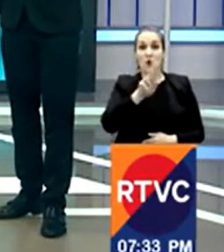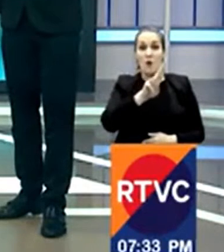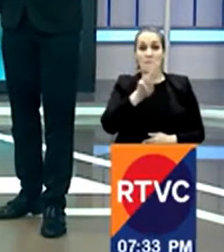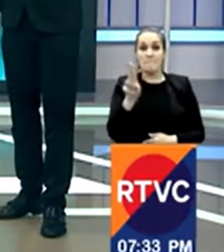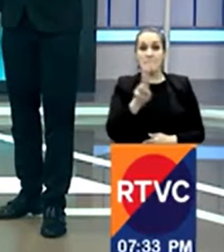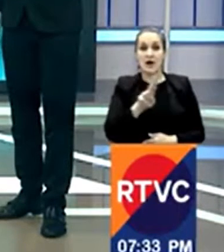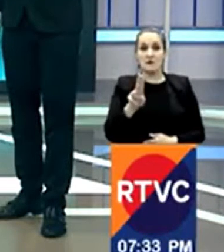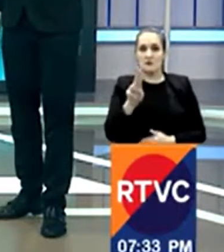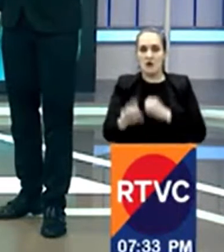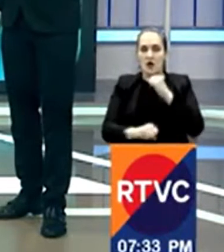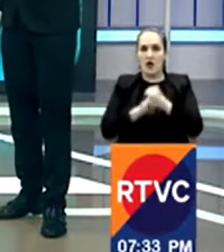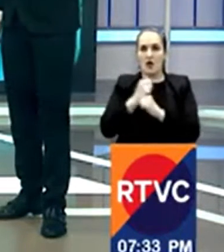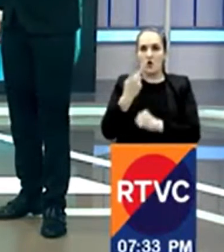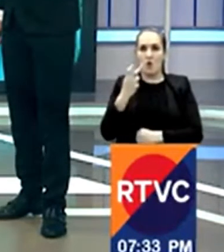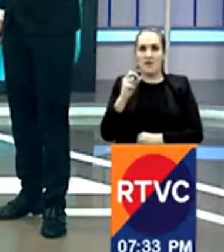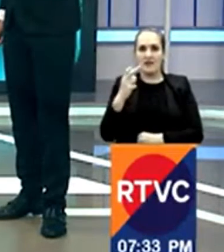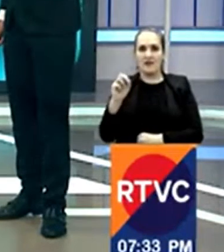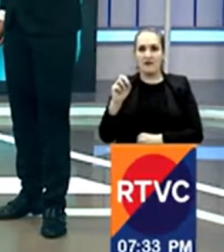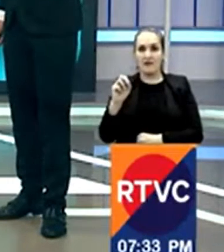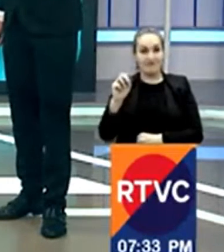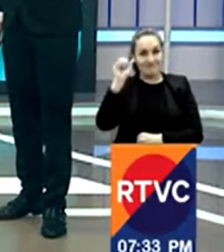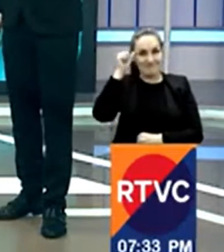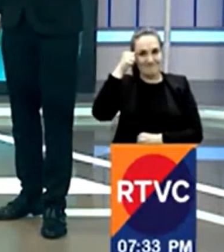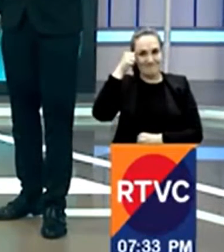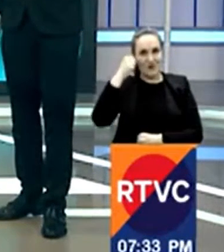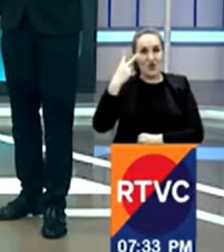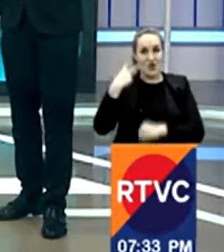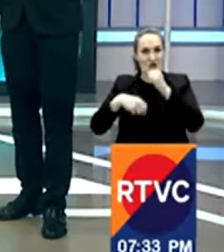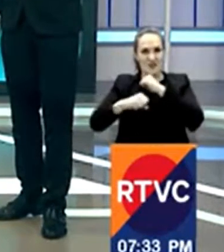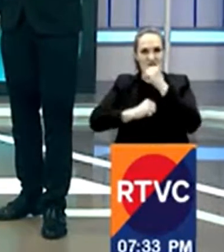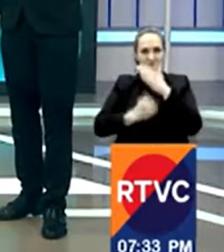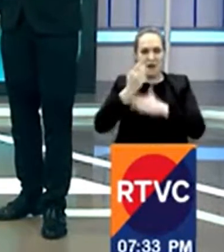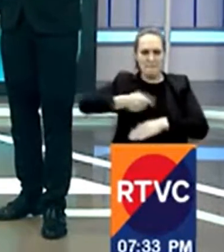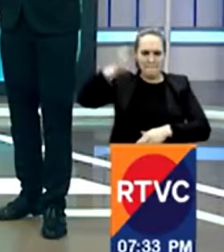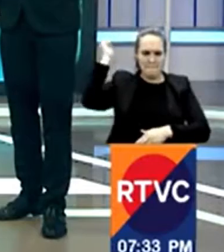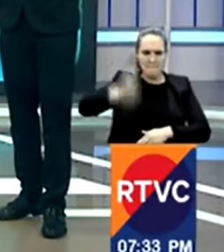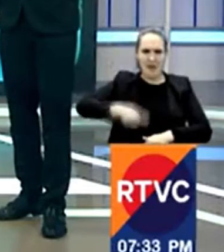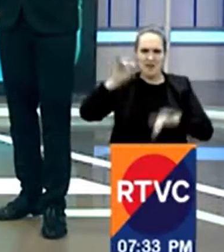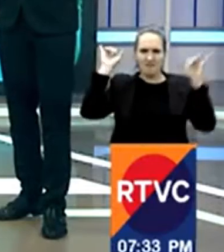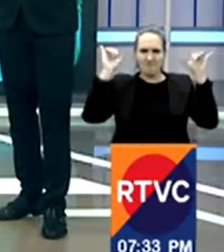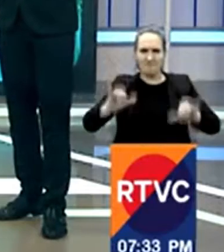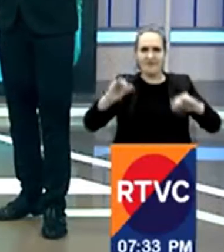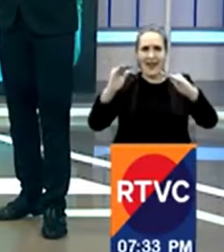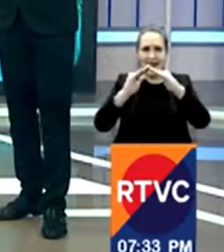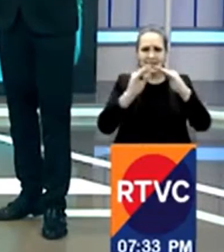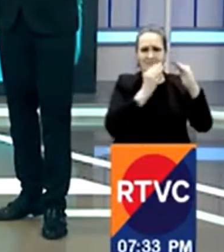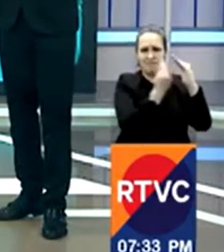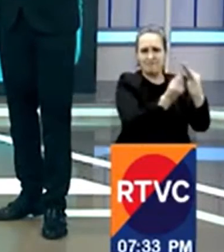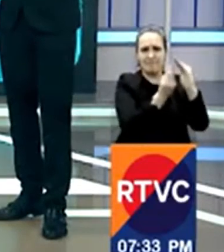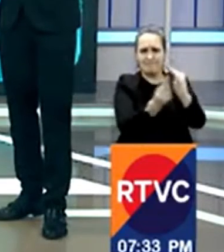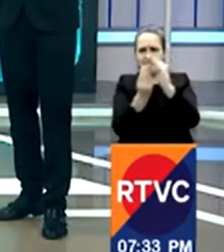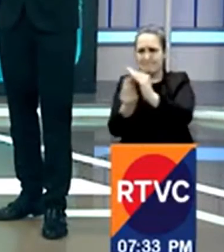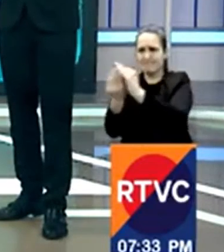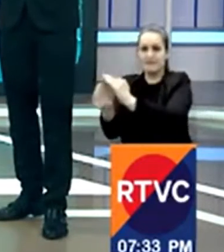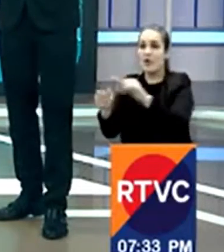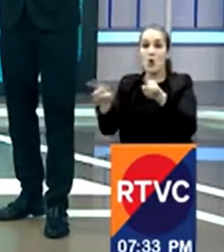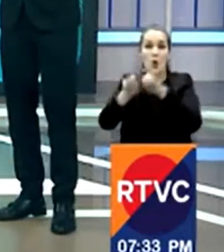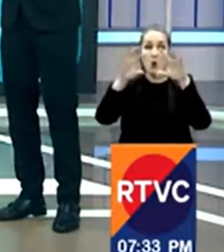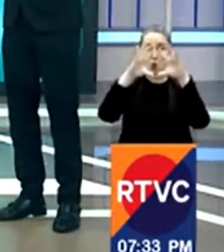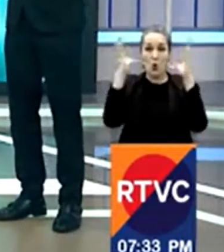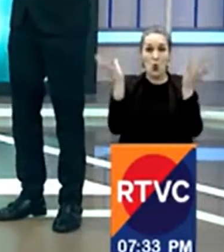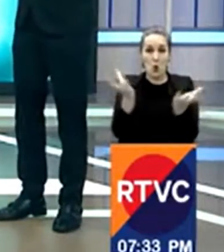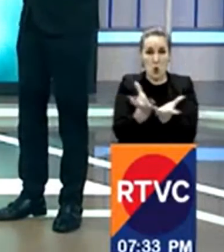millones de personas fueron aisladas. Colombia se alineó con las medidas mundiales para tratar de contener el virus.